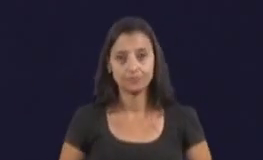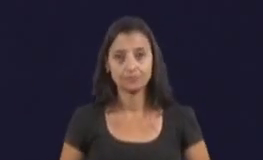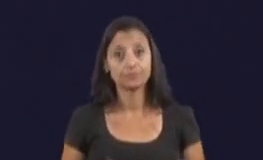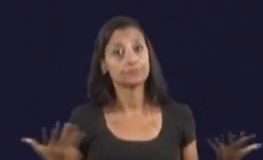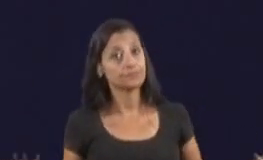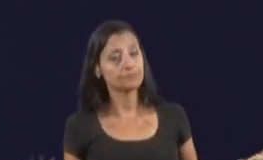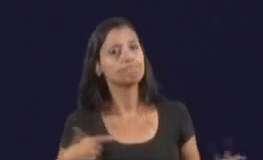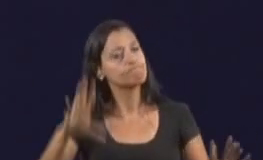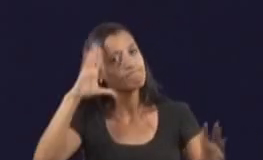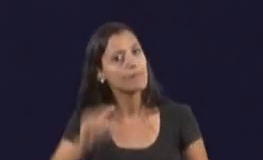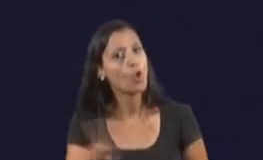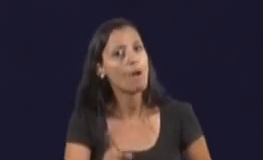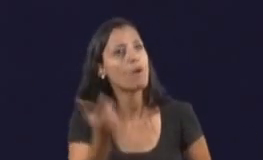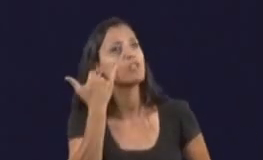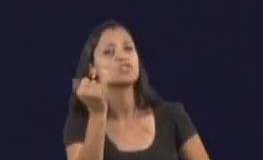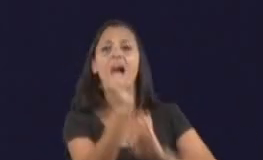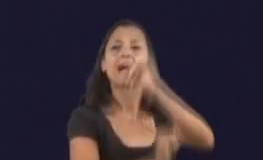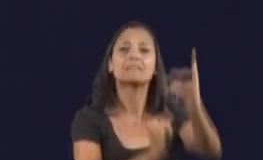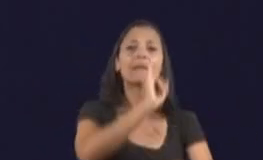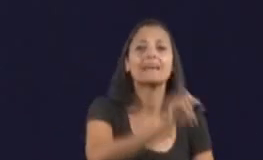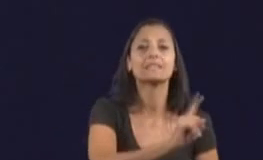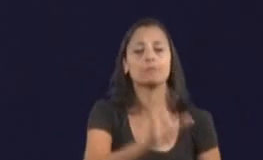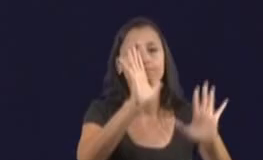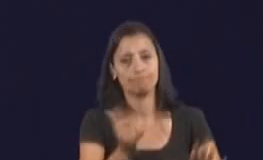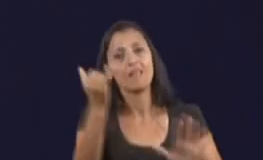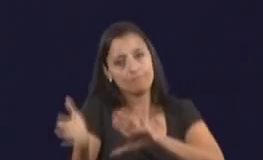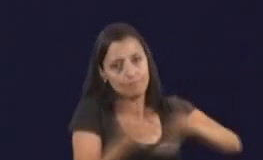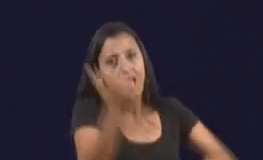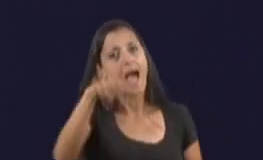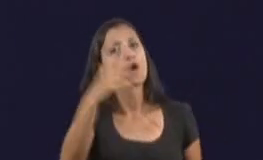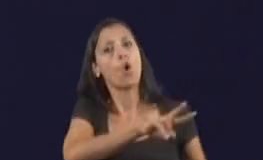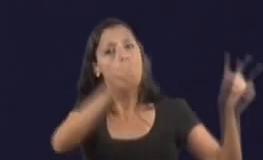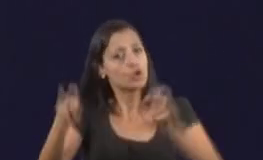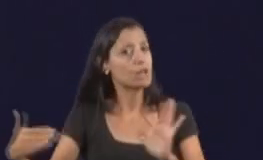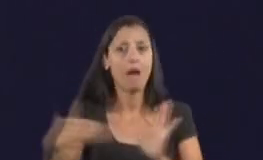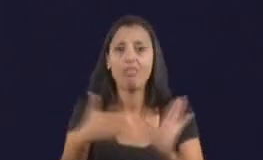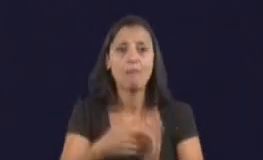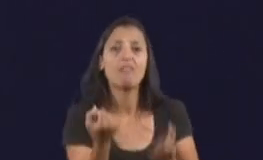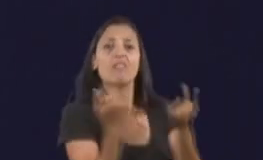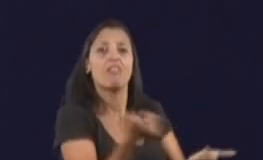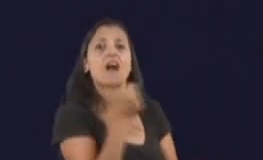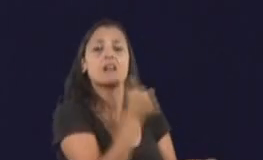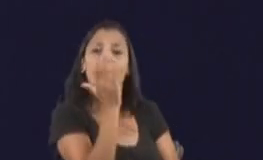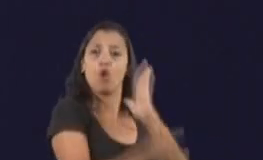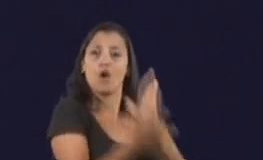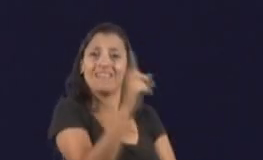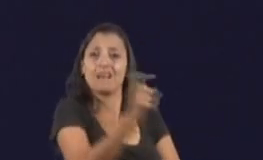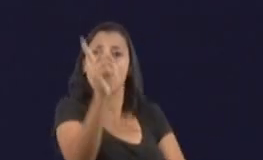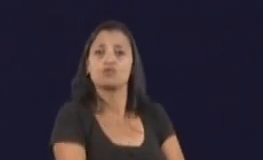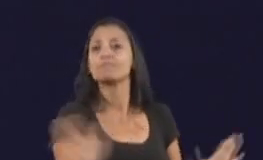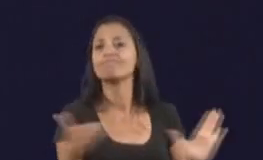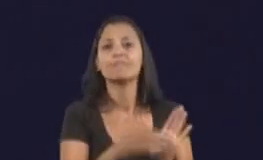No sé, no recuerdo si lo había explicado o no. Bueno, hay otras cuestiones que hacen a la cobertura del 100%, no solo el